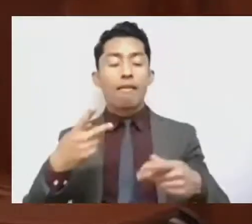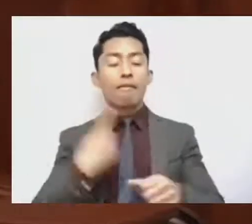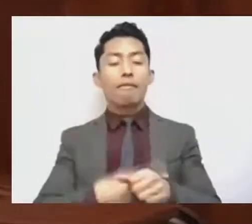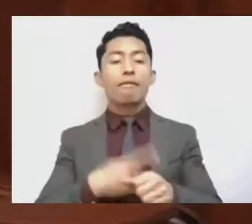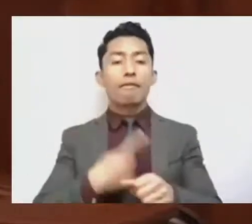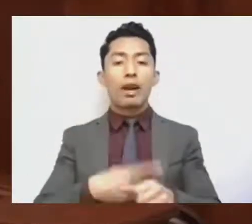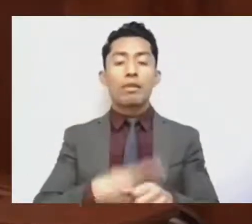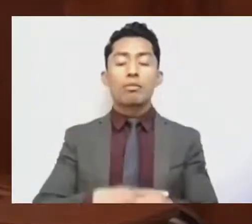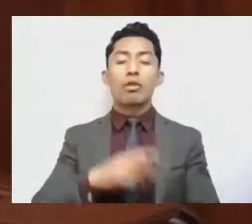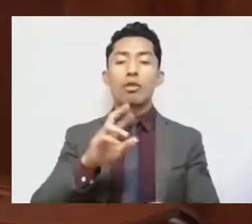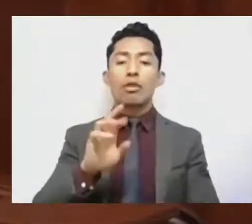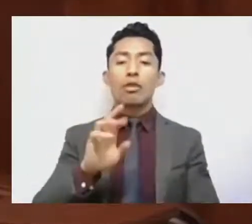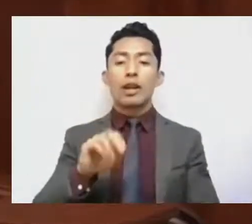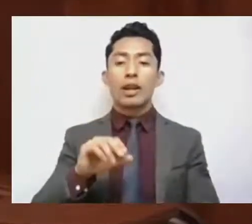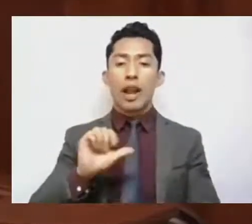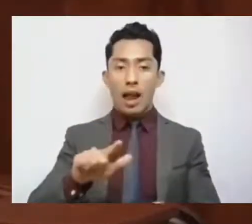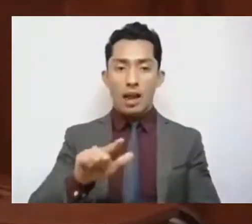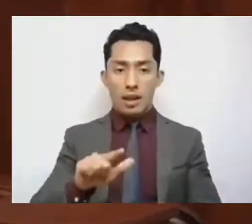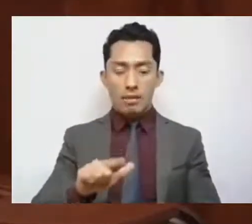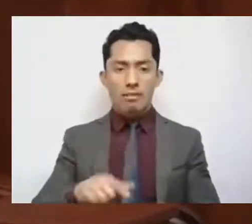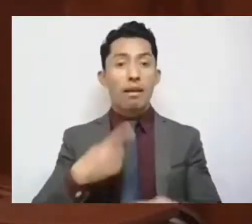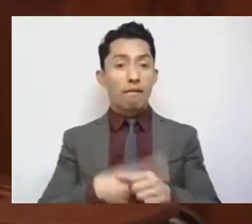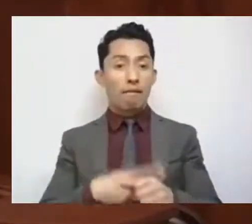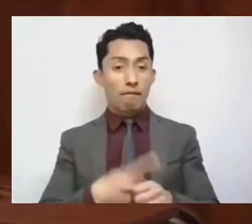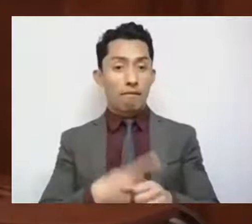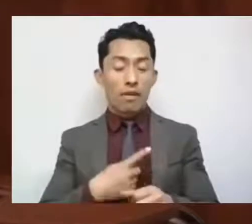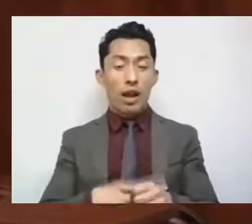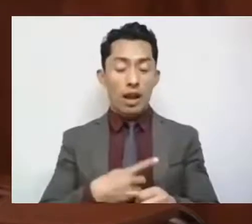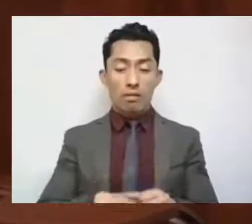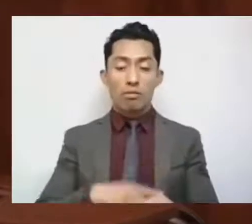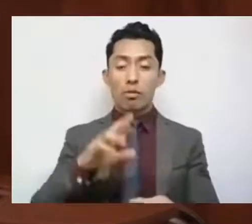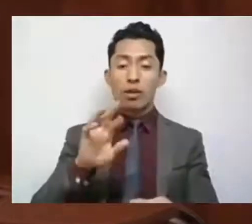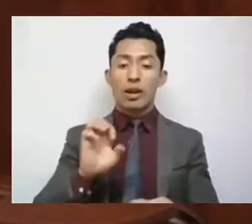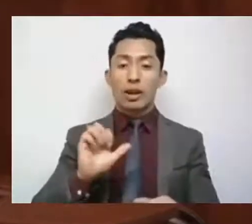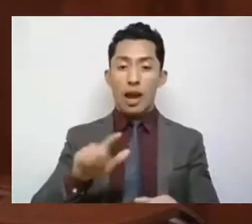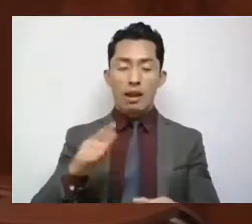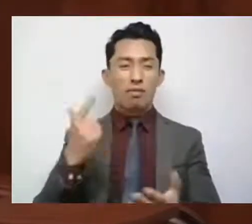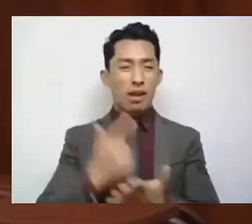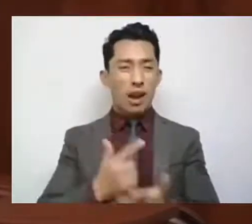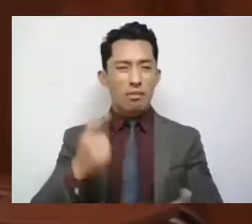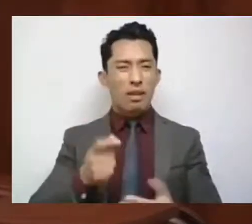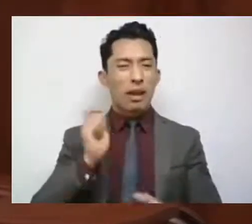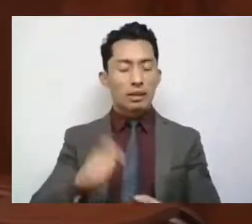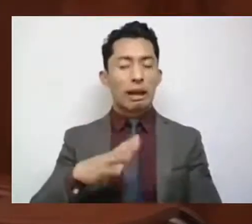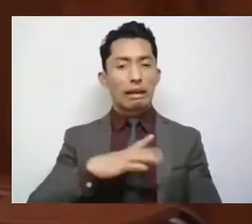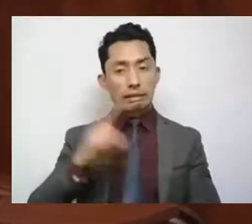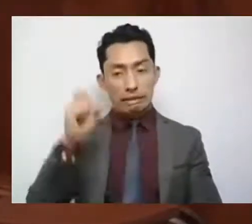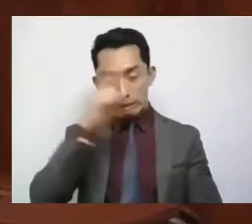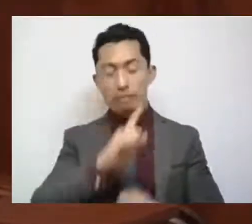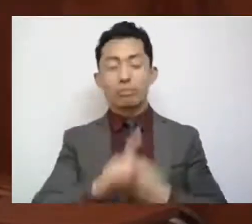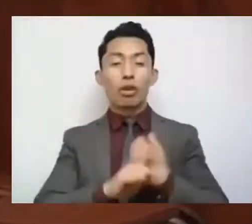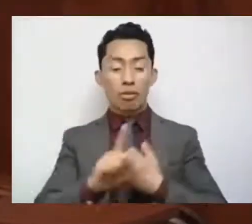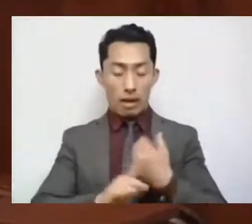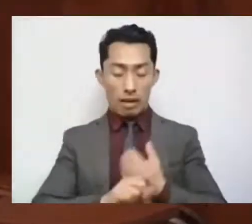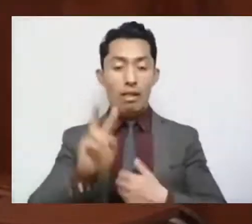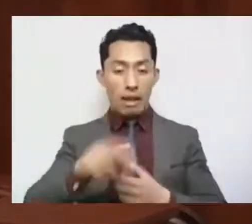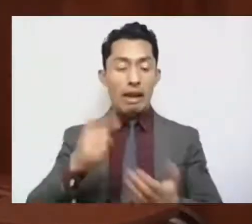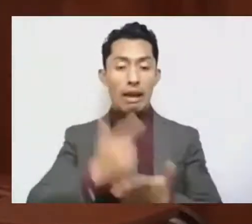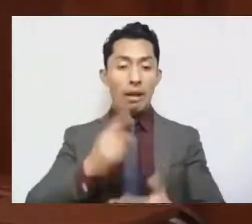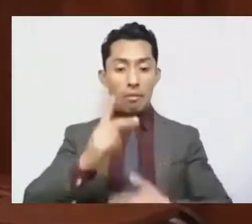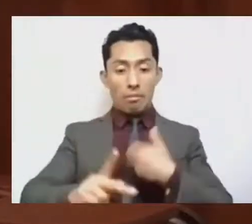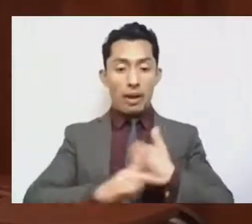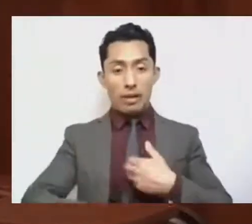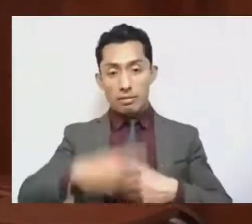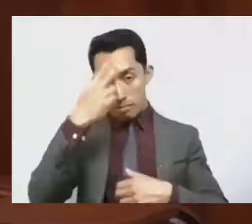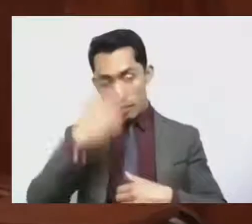Es importante decir que la enfermedad renal crónica es uno de los principales retos de la salud pública en nuestro país. El